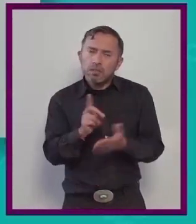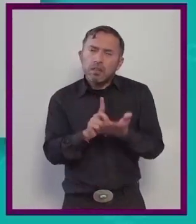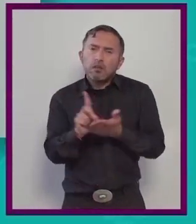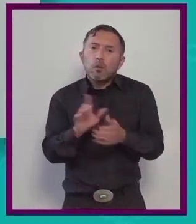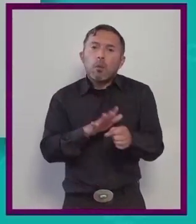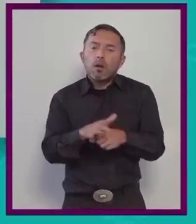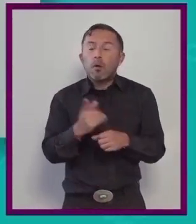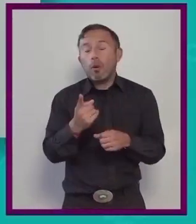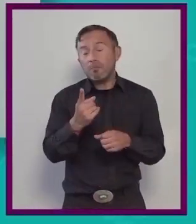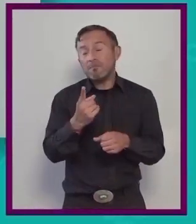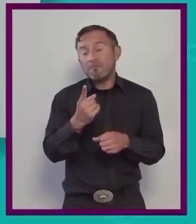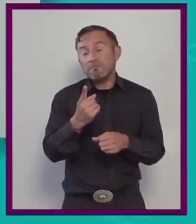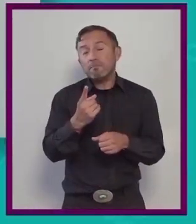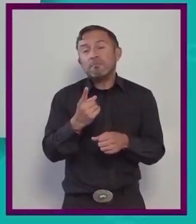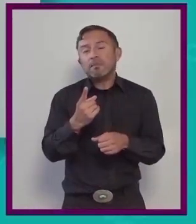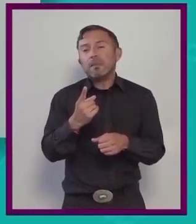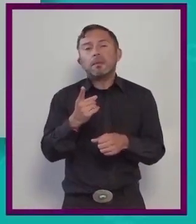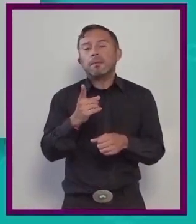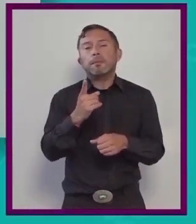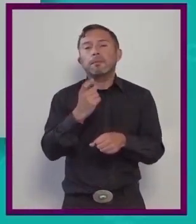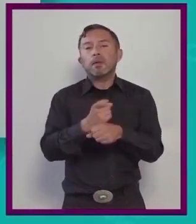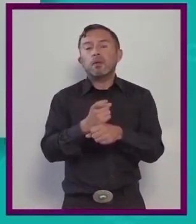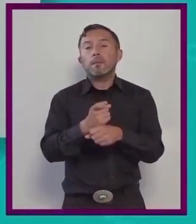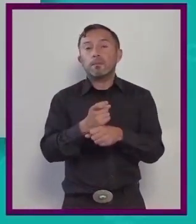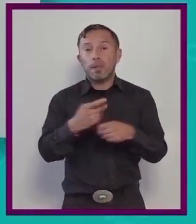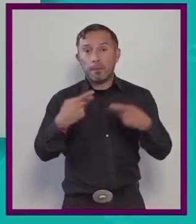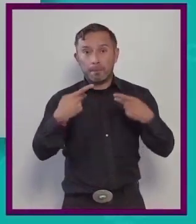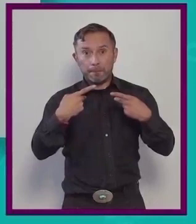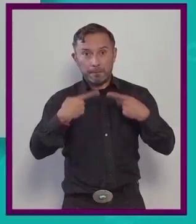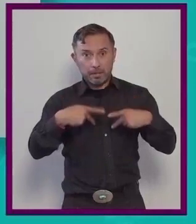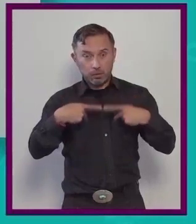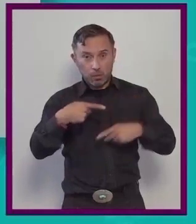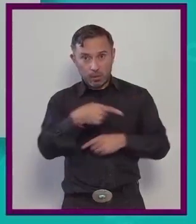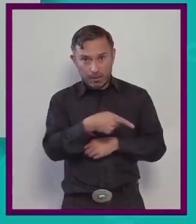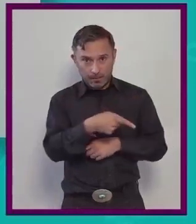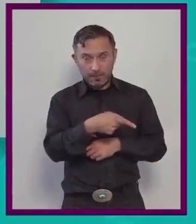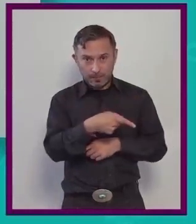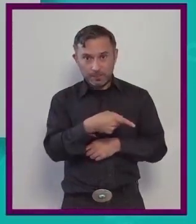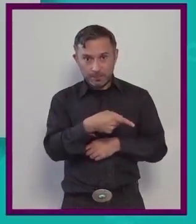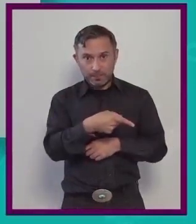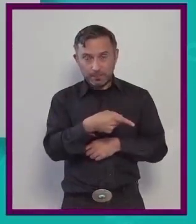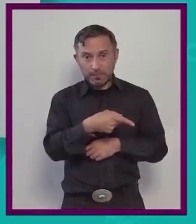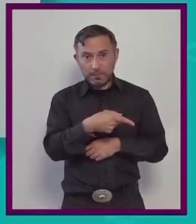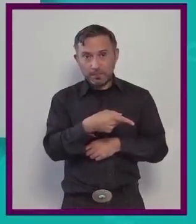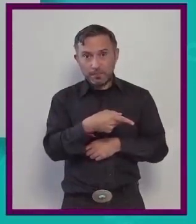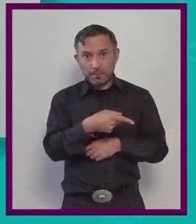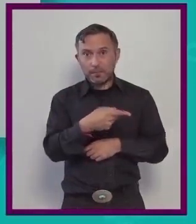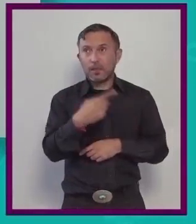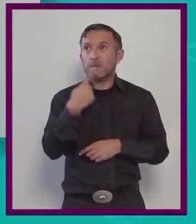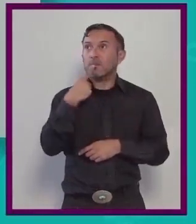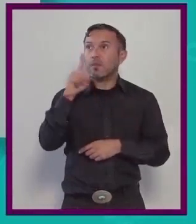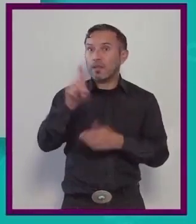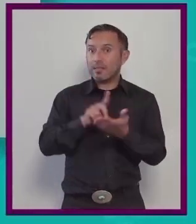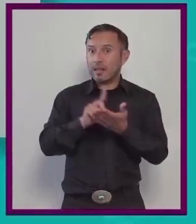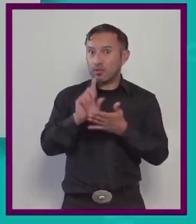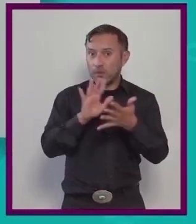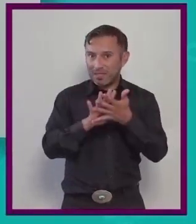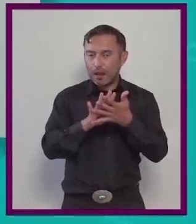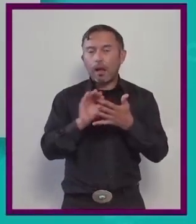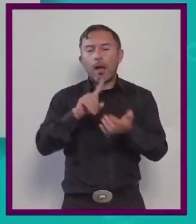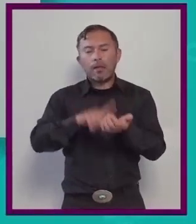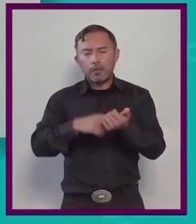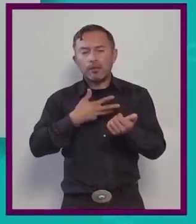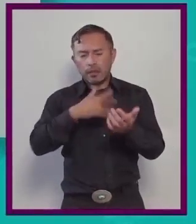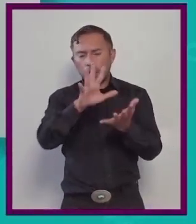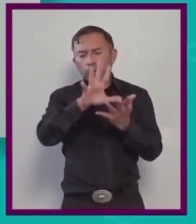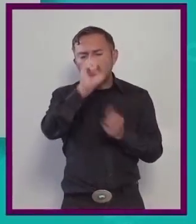todo derecho, pero principalmente donde se encuentran todos los derechos de aquella persona que se encuentra sujeta a un derecho penal, se